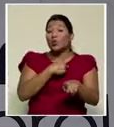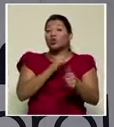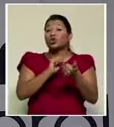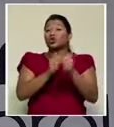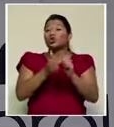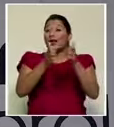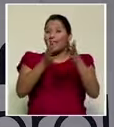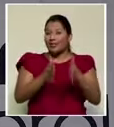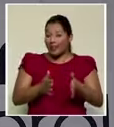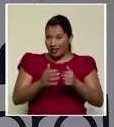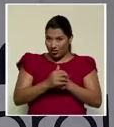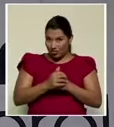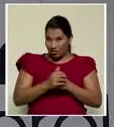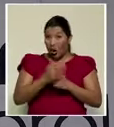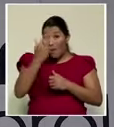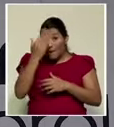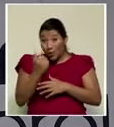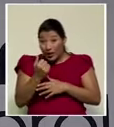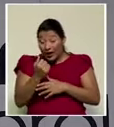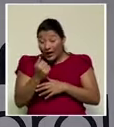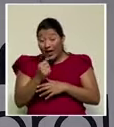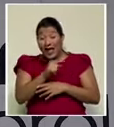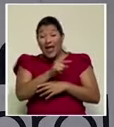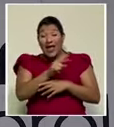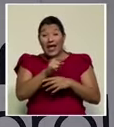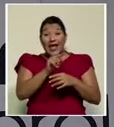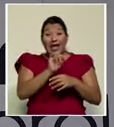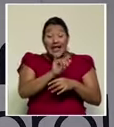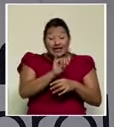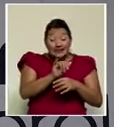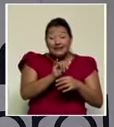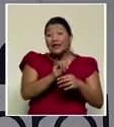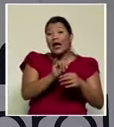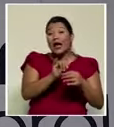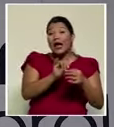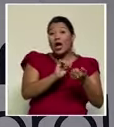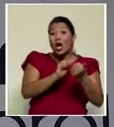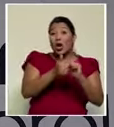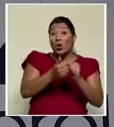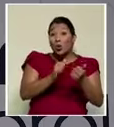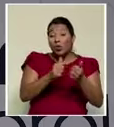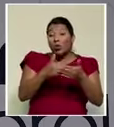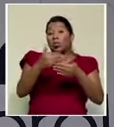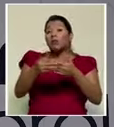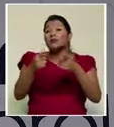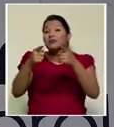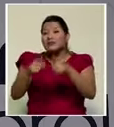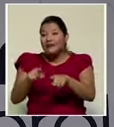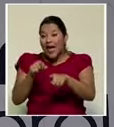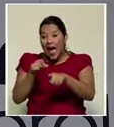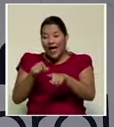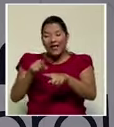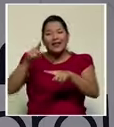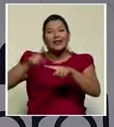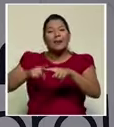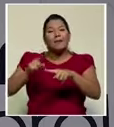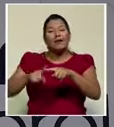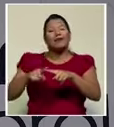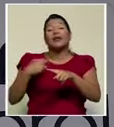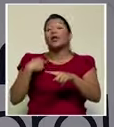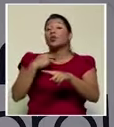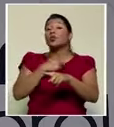no solamente tienen que ver con, digamos, la popularidad o la eventual éxito electoral de la postulación,